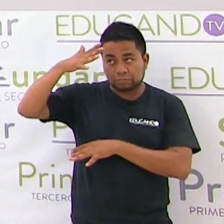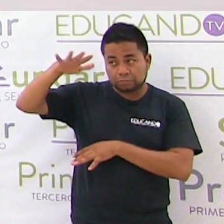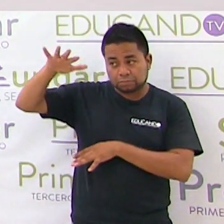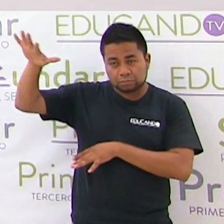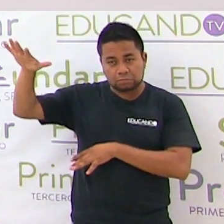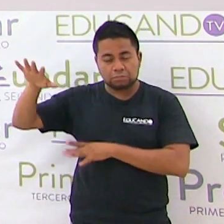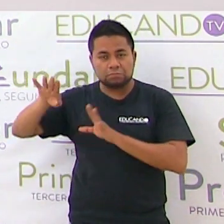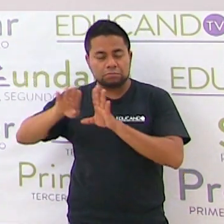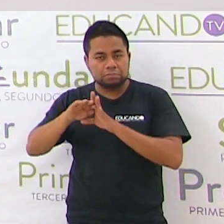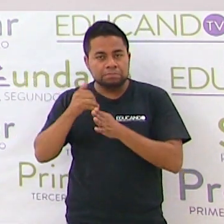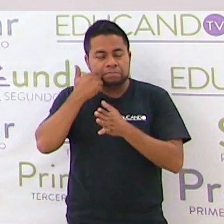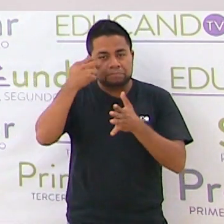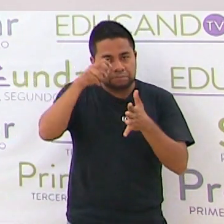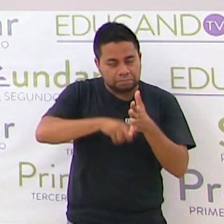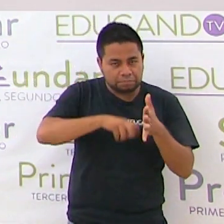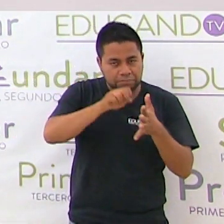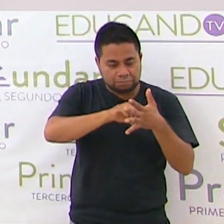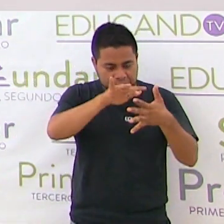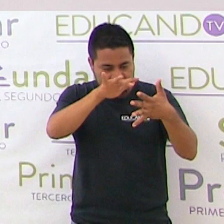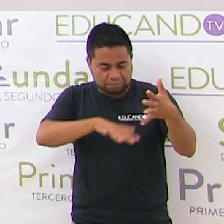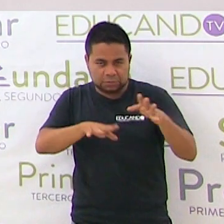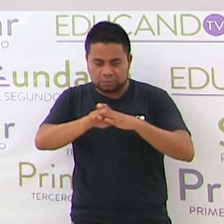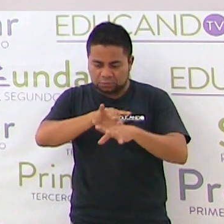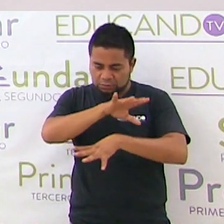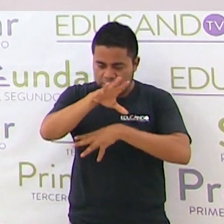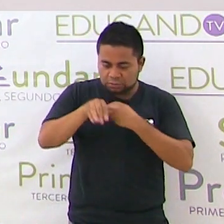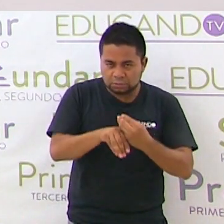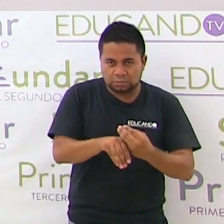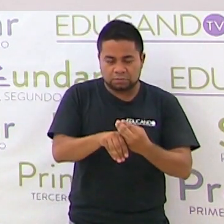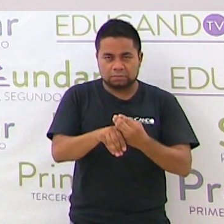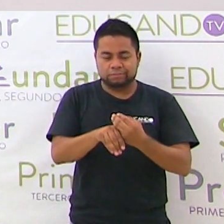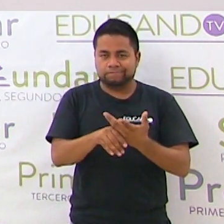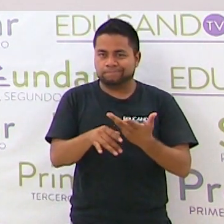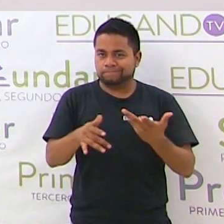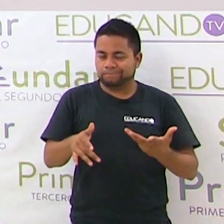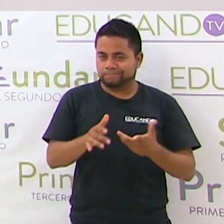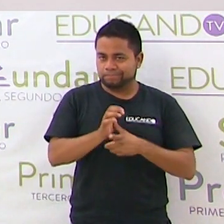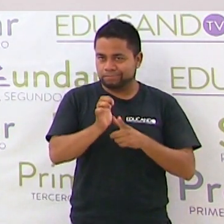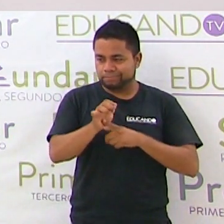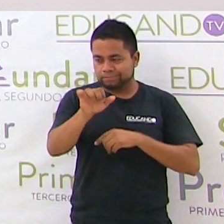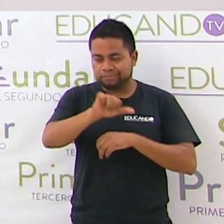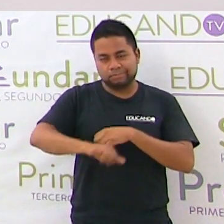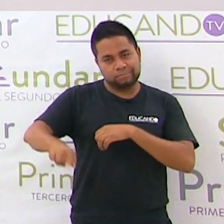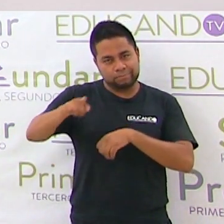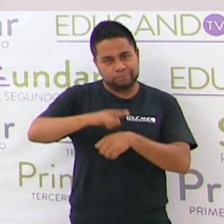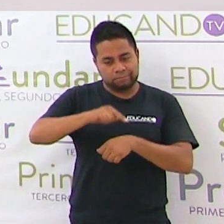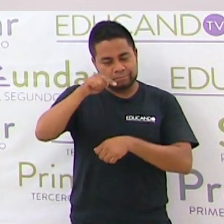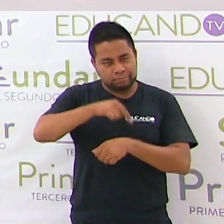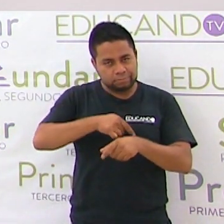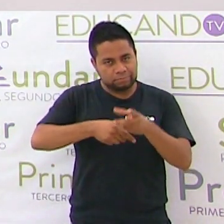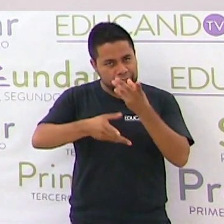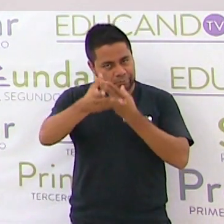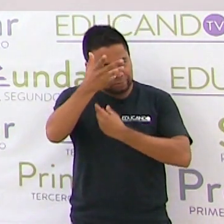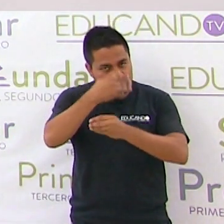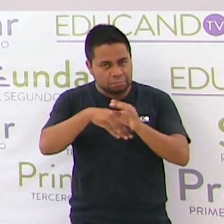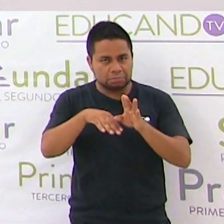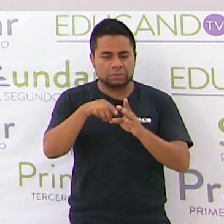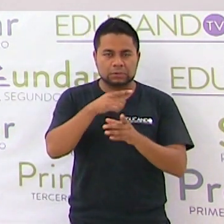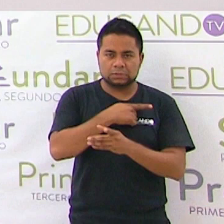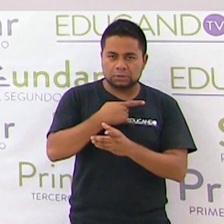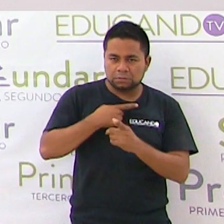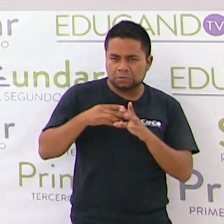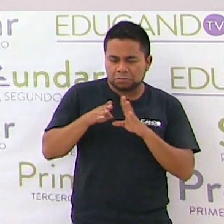querer corregir todo al mismo tiempo. Entonces el día de hoy vamos a aprender a cómo corregir